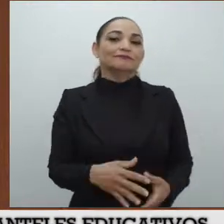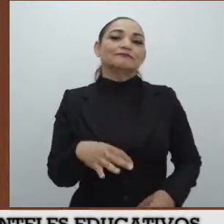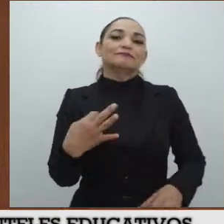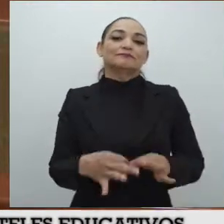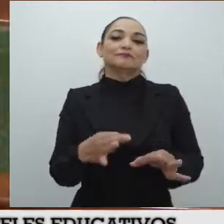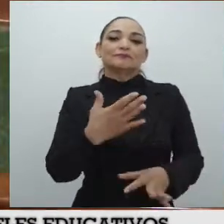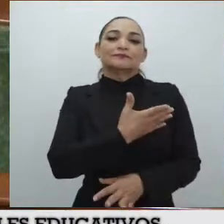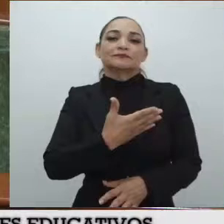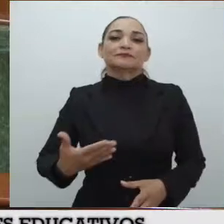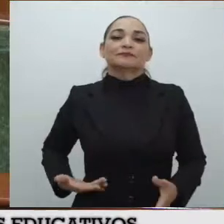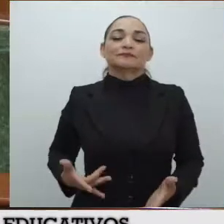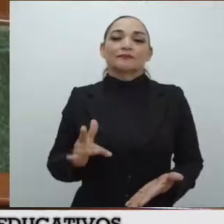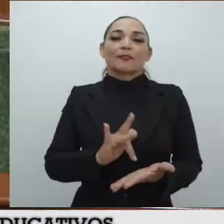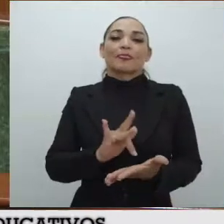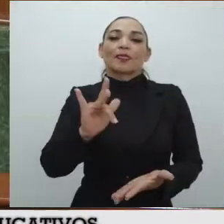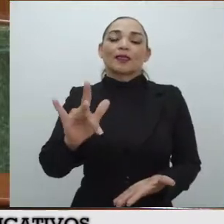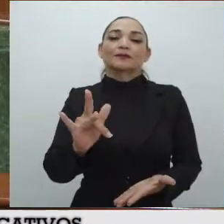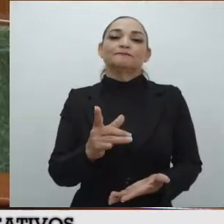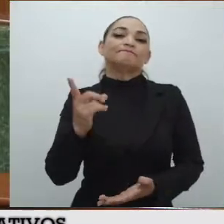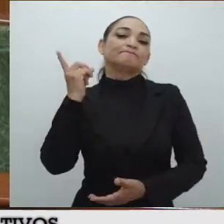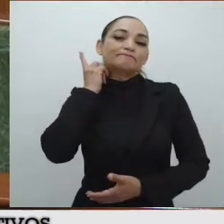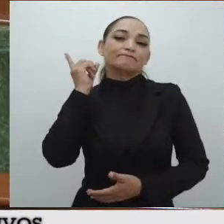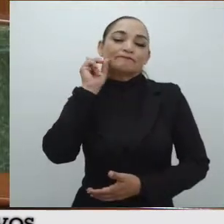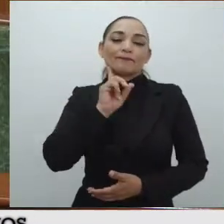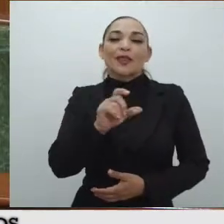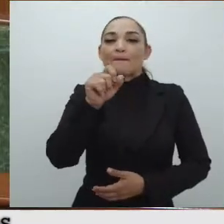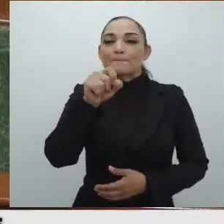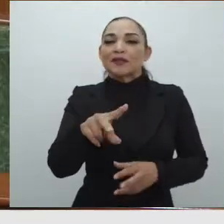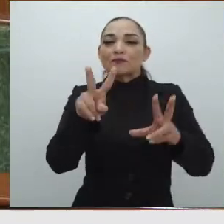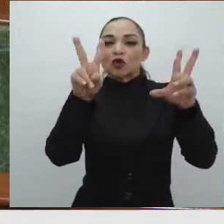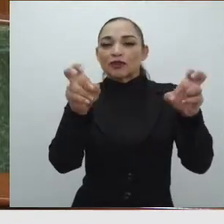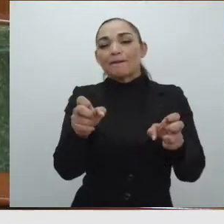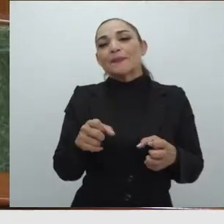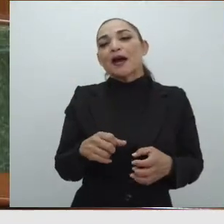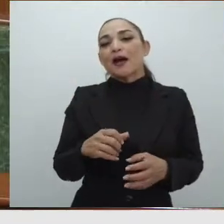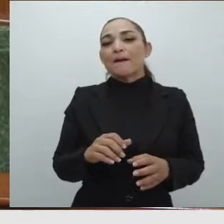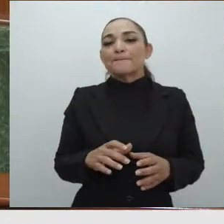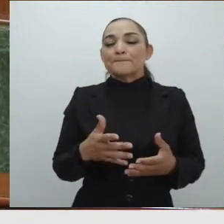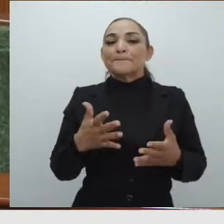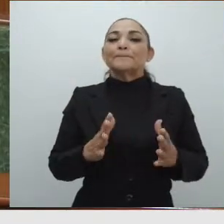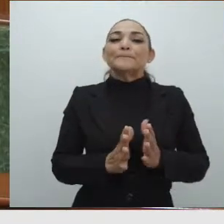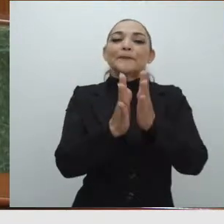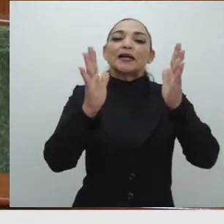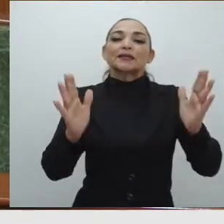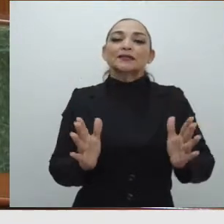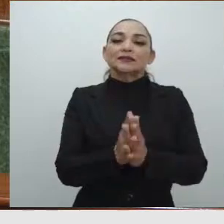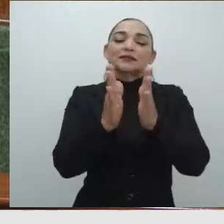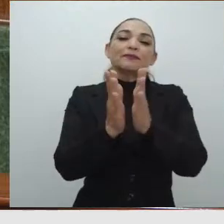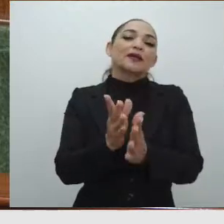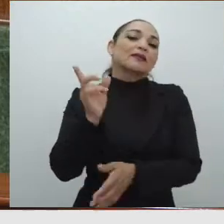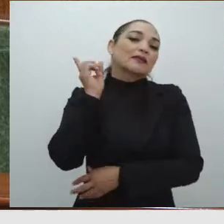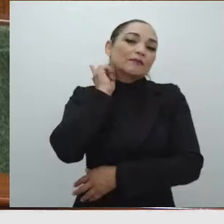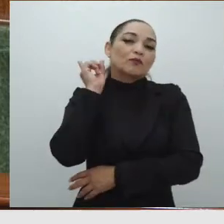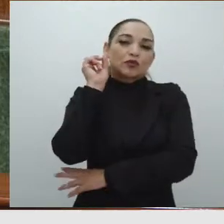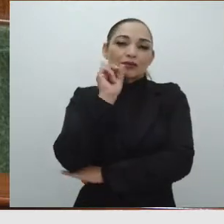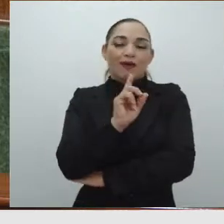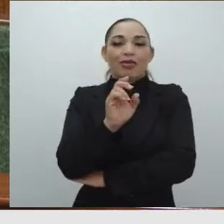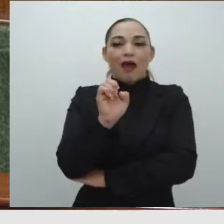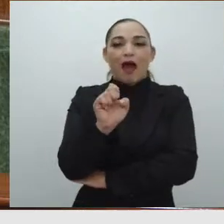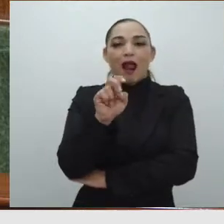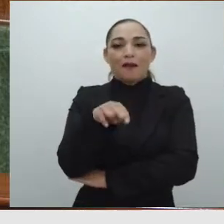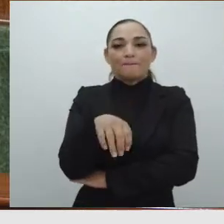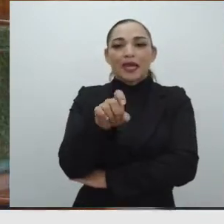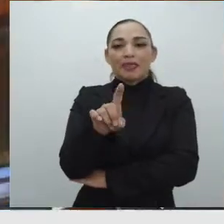Gracias. Gracias, diputada. En el mismo tema ha solicitado el uso de la voz la diputada Almendra Negrete. Adelante, diputada.